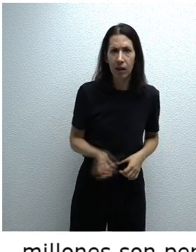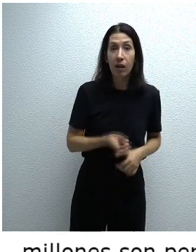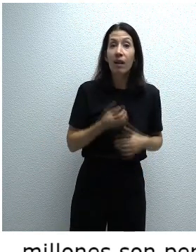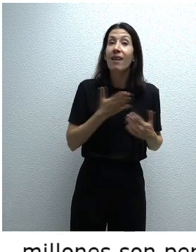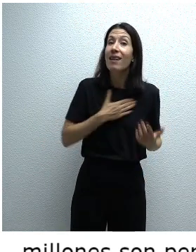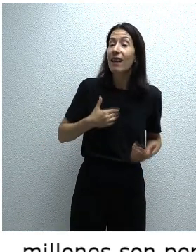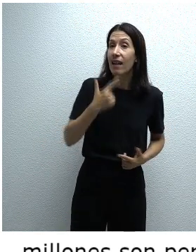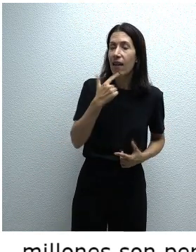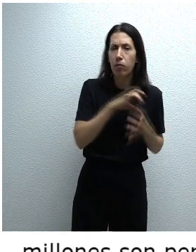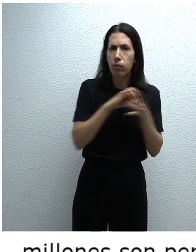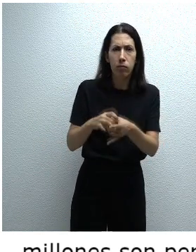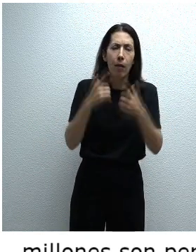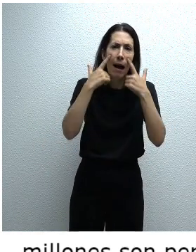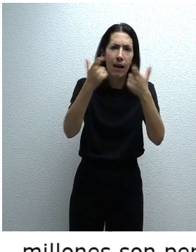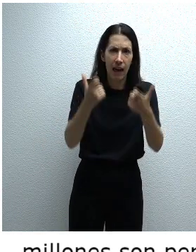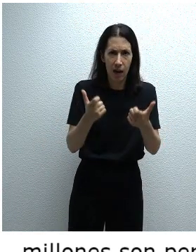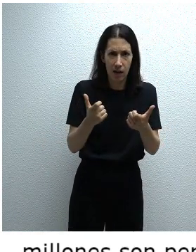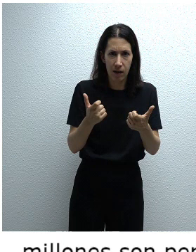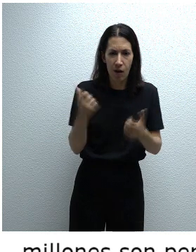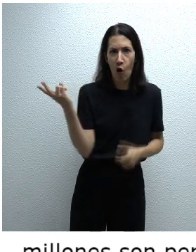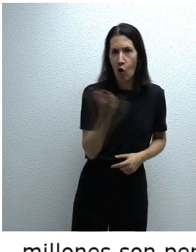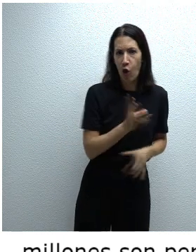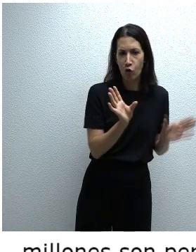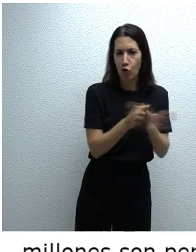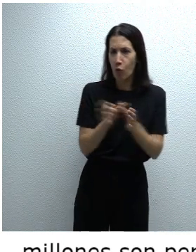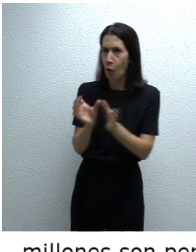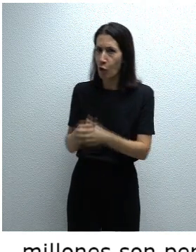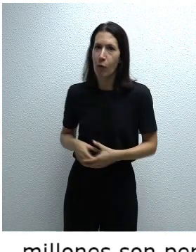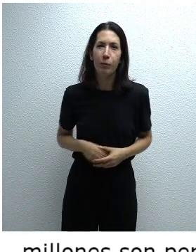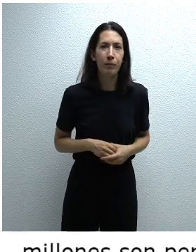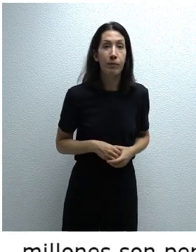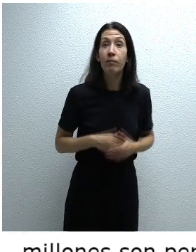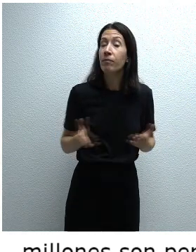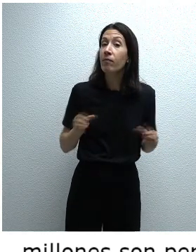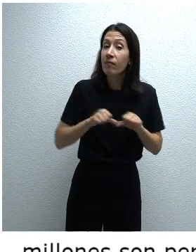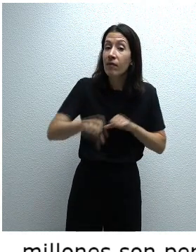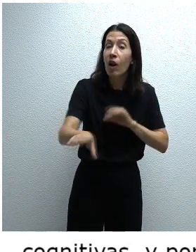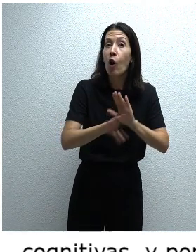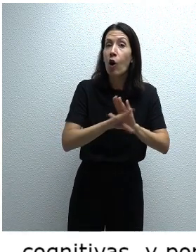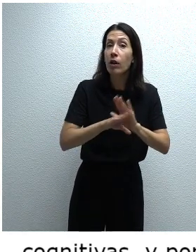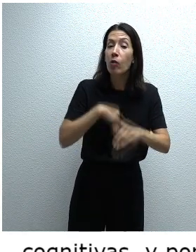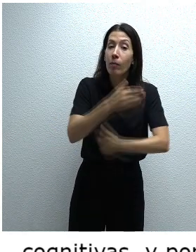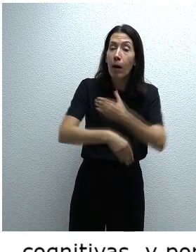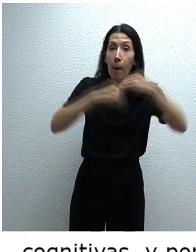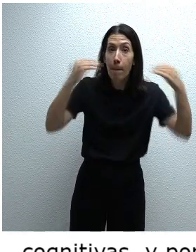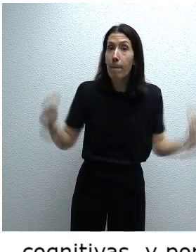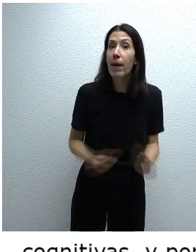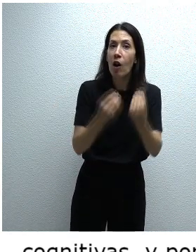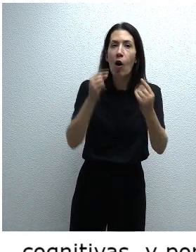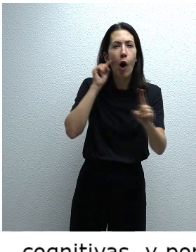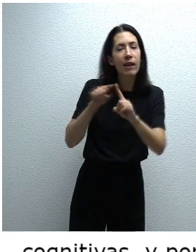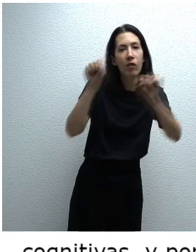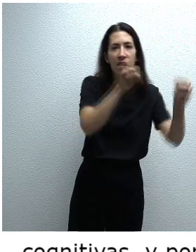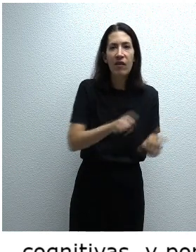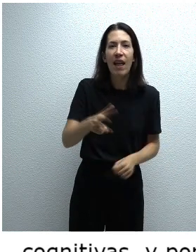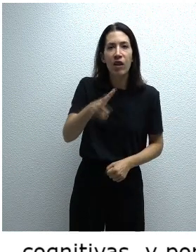hay una relación clarísima entre ambos grupos sociales. Y bueno, pues seguiremos avanzando en pro de los derechos de las personas,